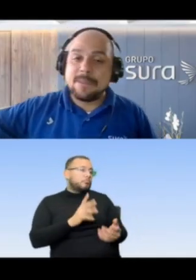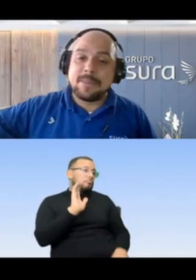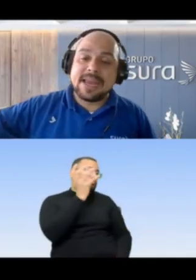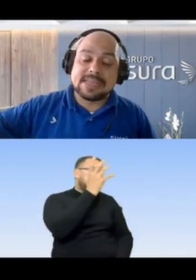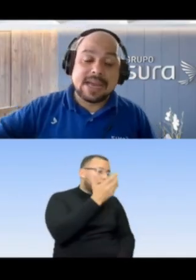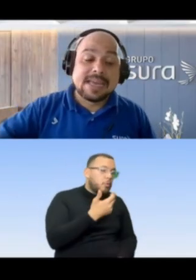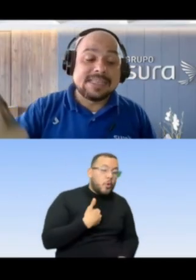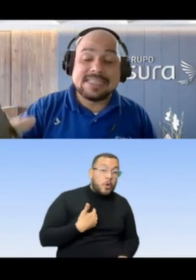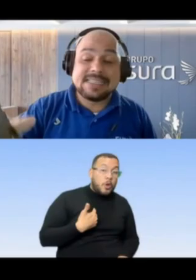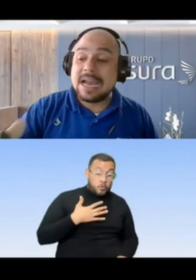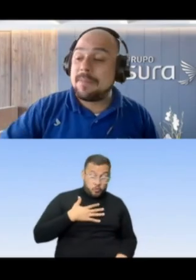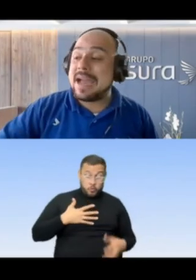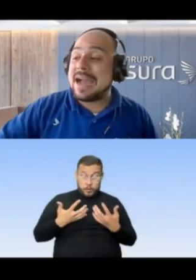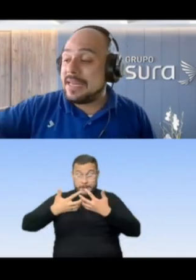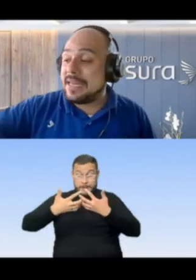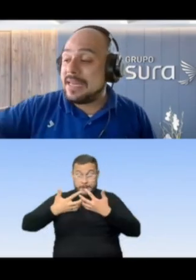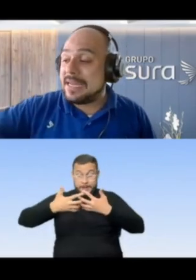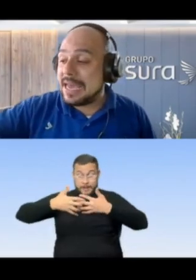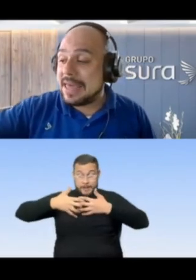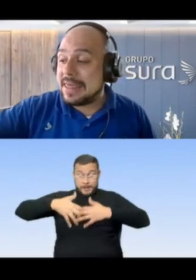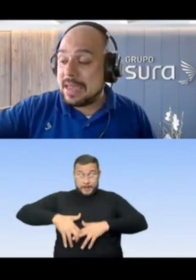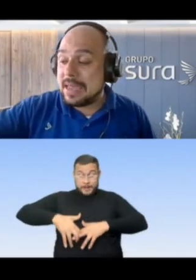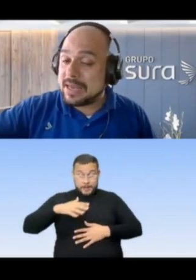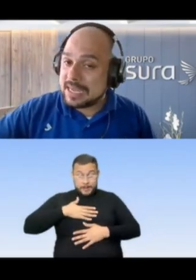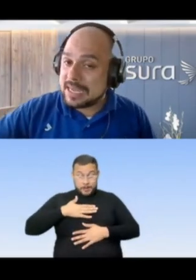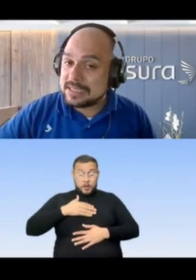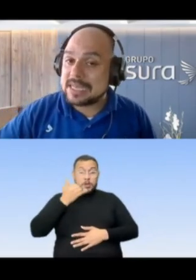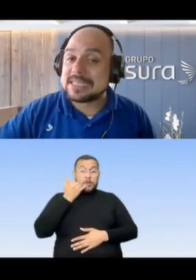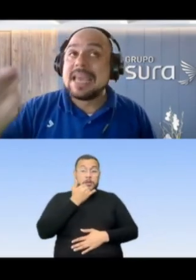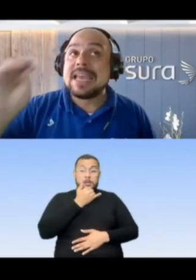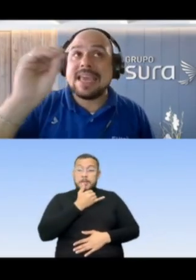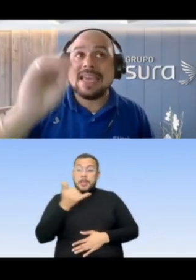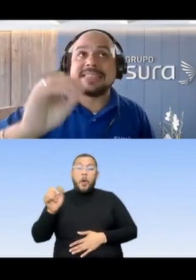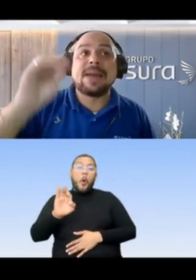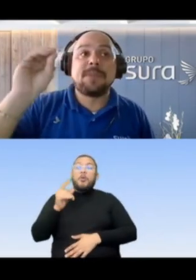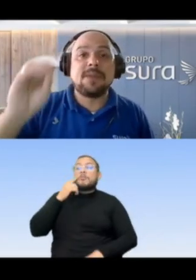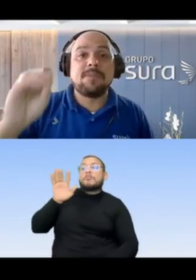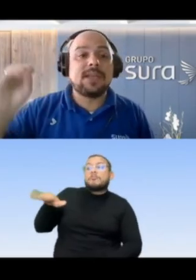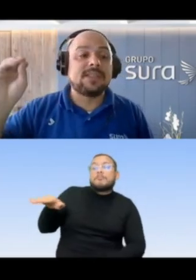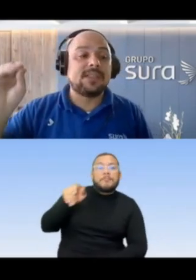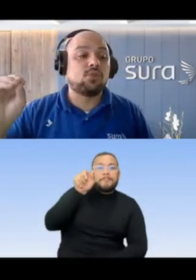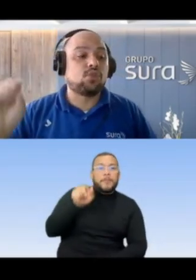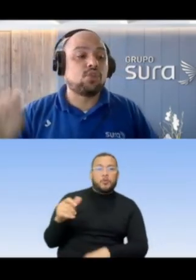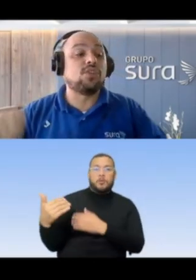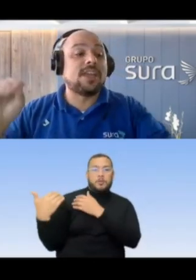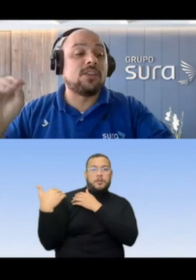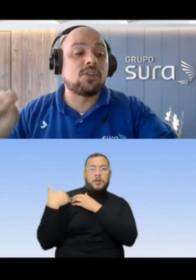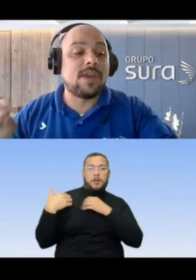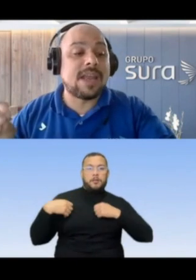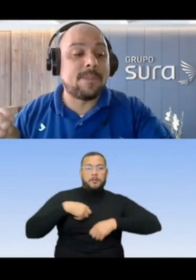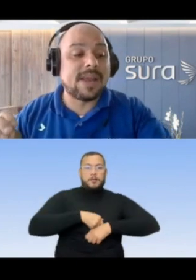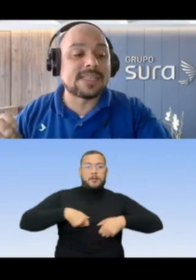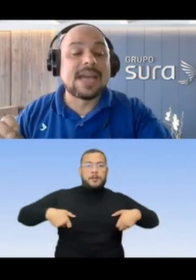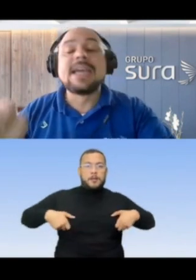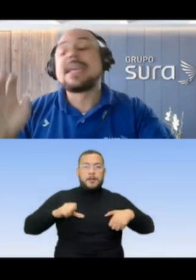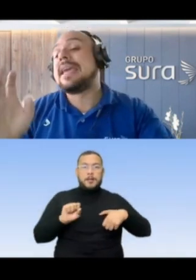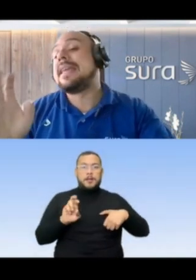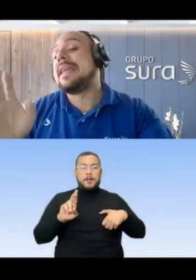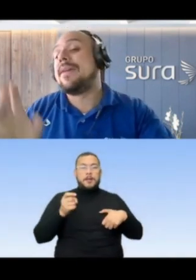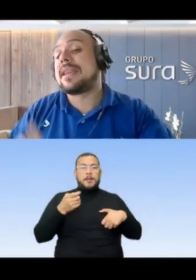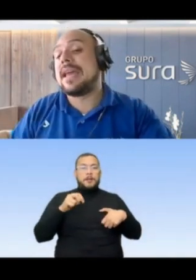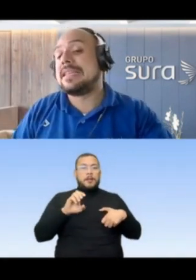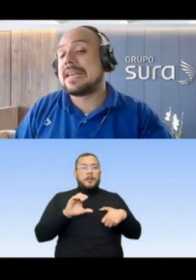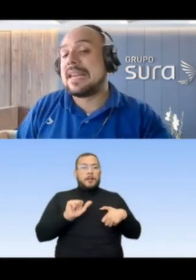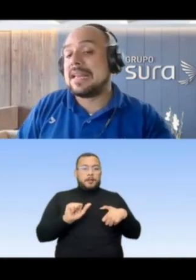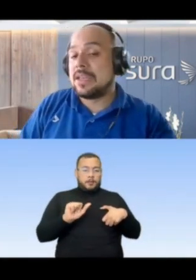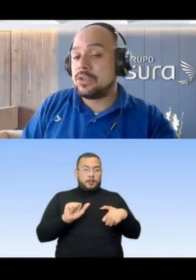usted está en la empresa, llame a la brigada de emergencias, que es la primera institución dentro de la empresa